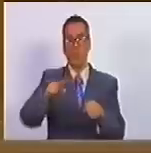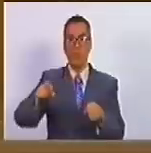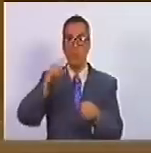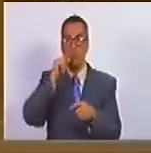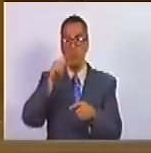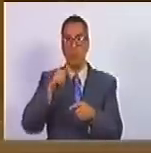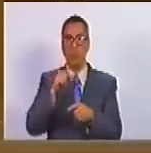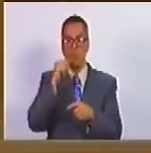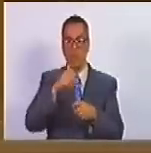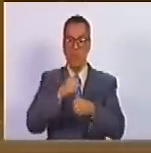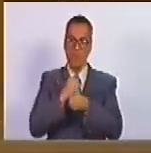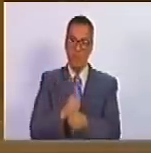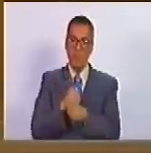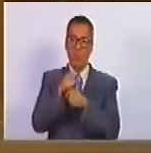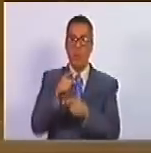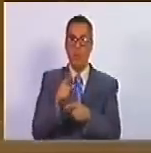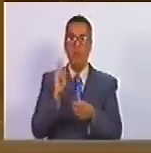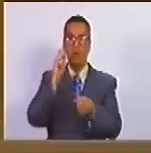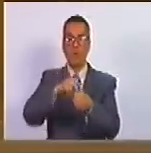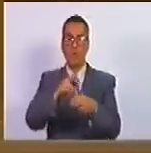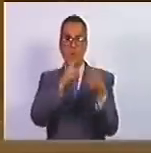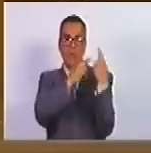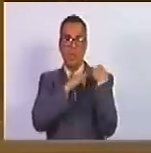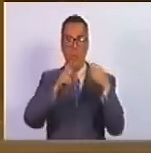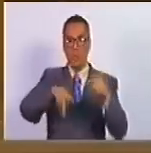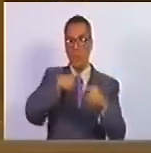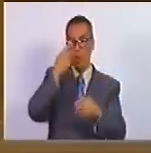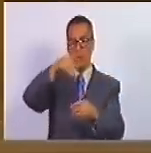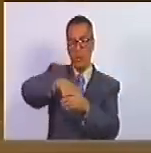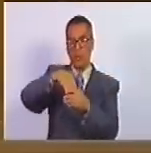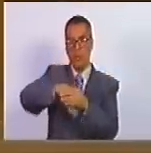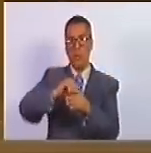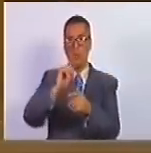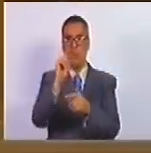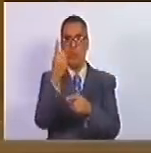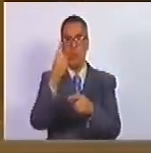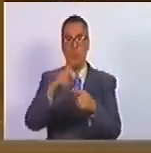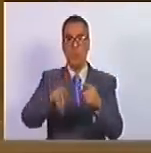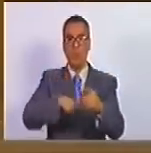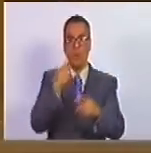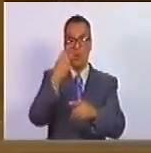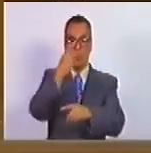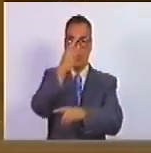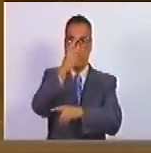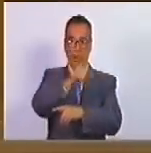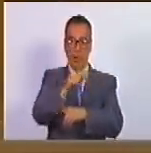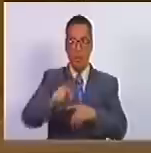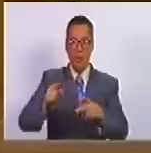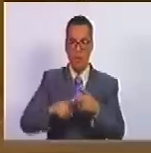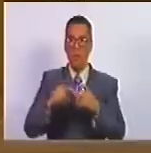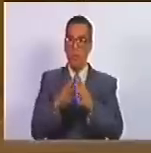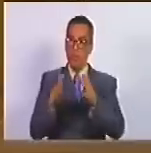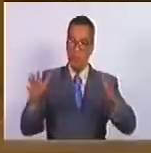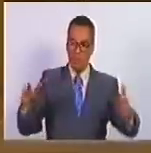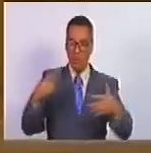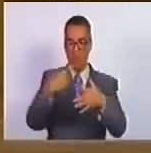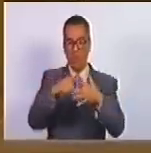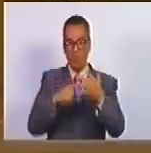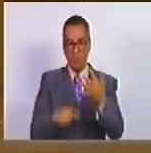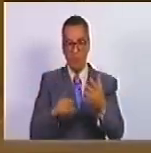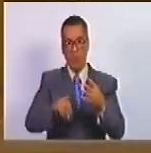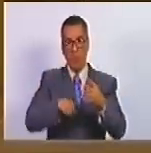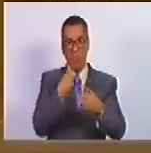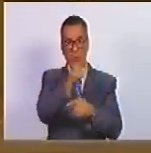ciudadanas que aspiran a ocupar los cargos del Poder Electoral. Uno de ellos es el Poder Ciudadano. Tenemos abundantes postulaciones del